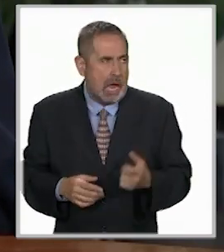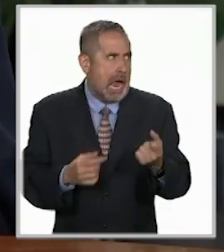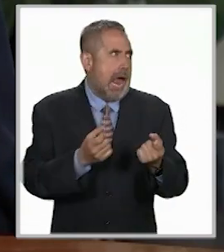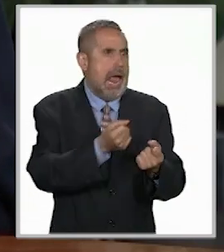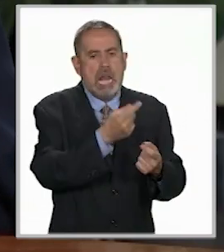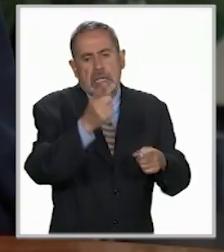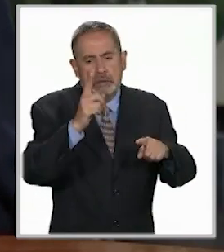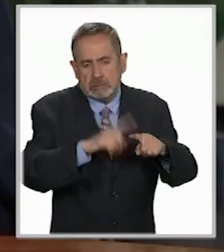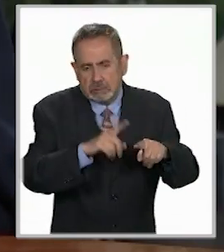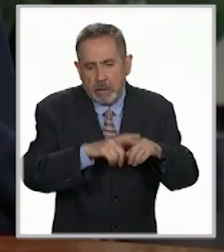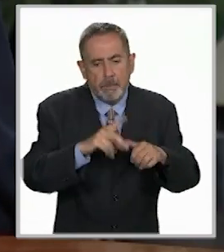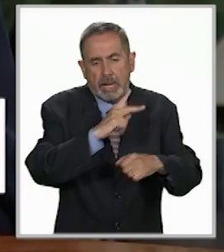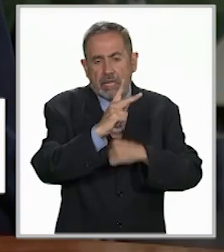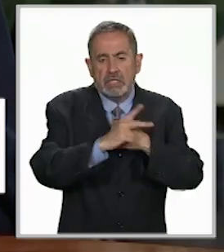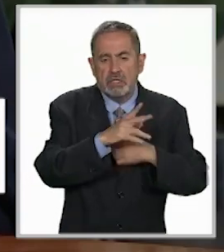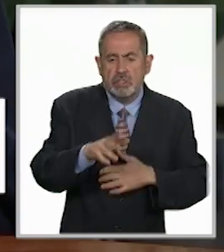dice